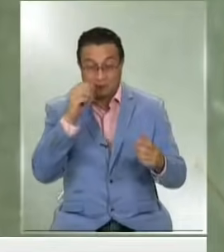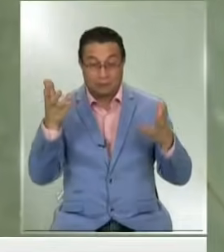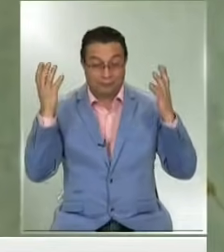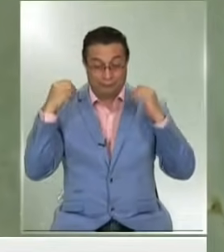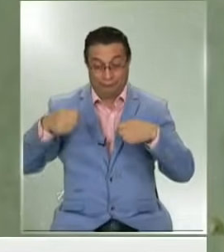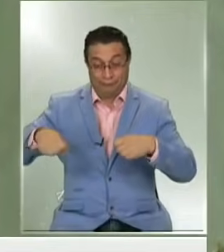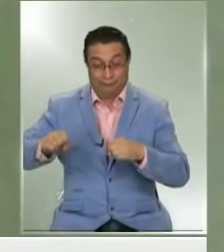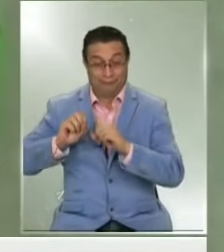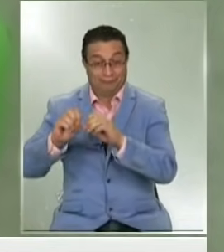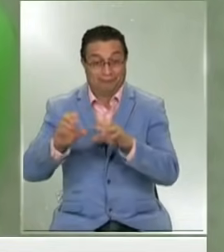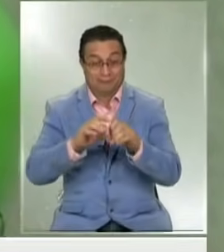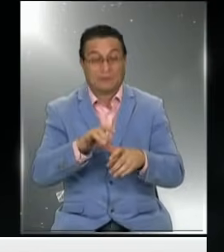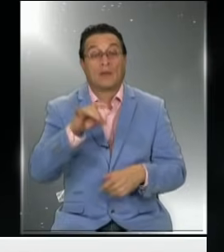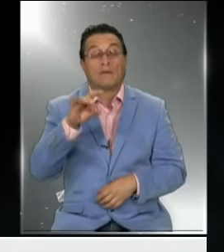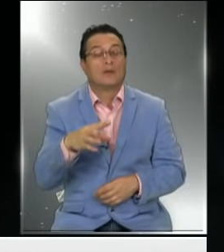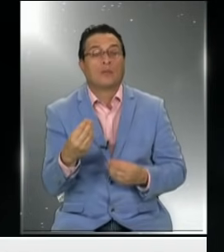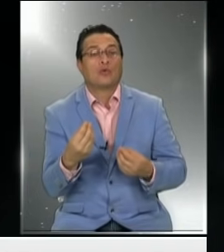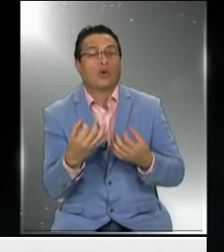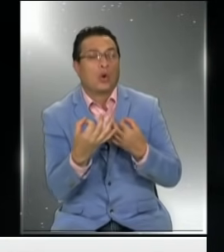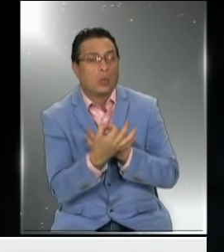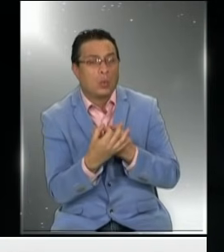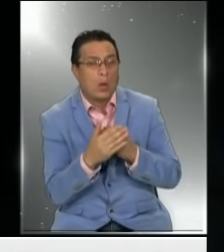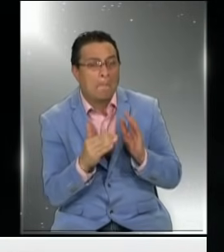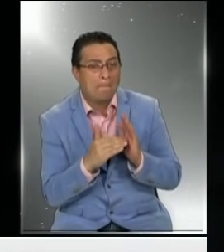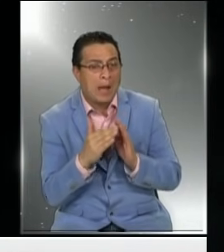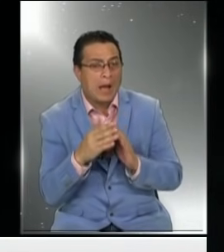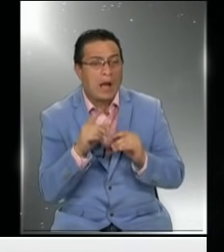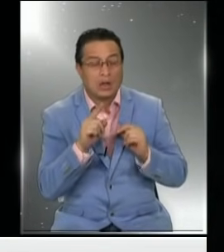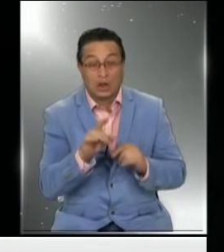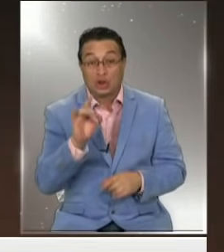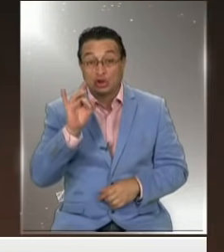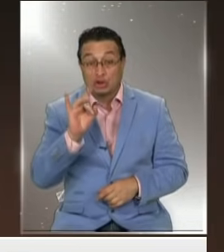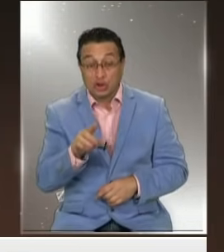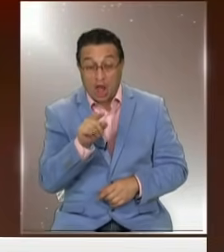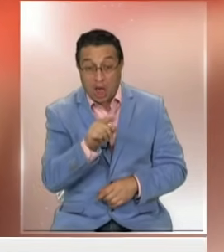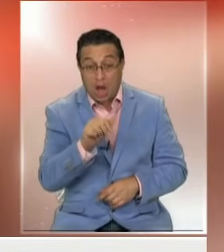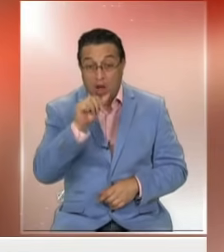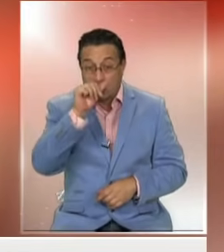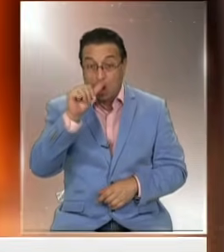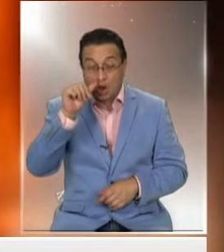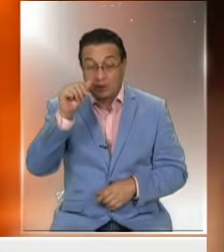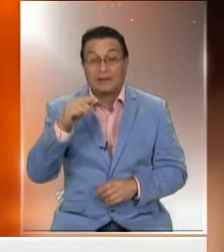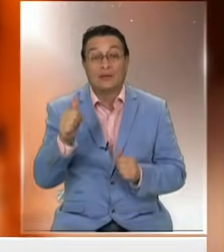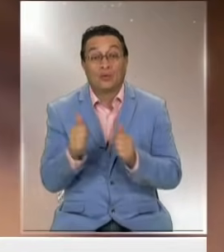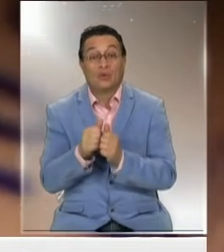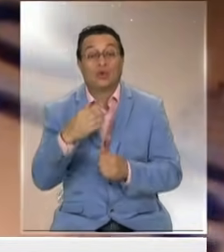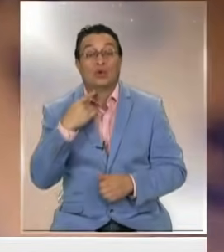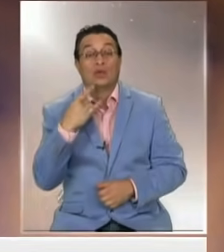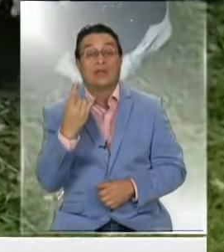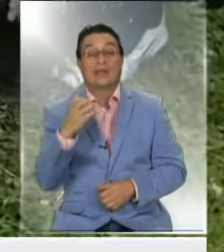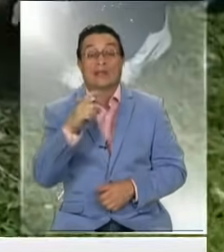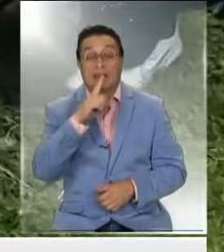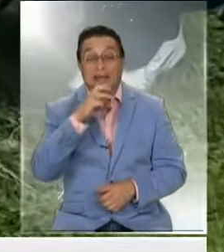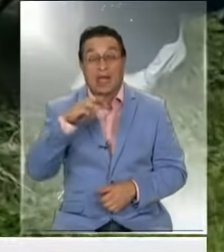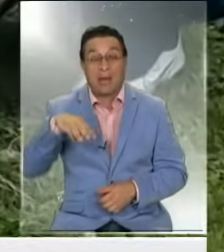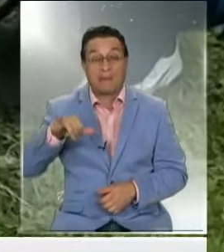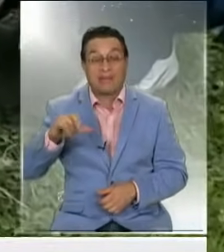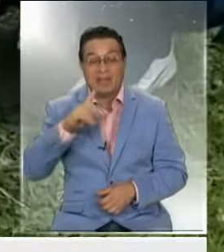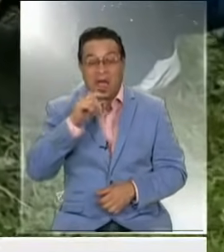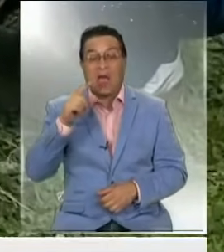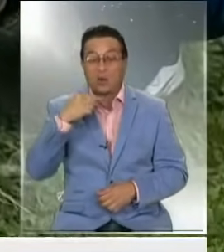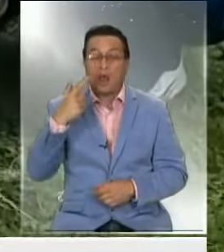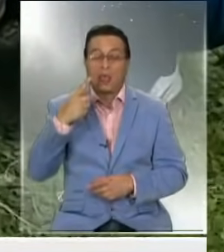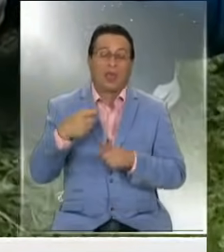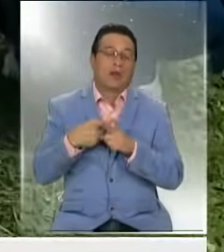da la instancia para saber un poco más. Definitivamente no solo se trata de coca y ketamina, este último, un poderoso